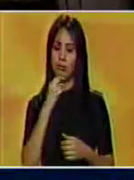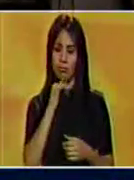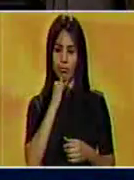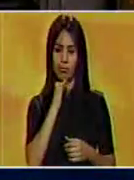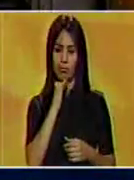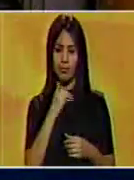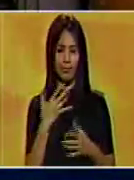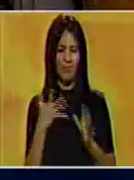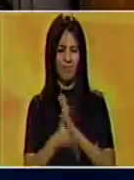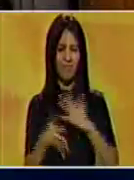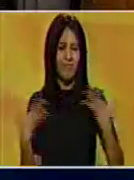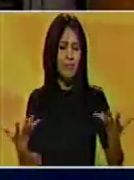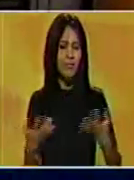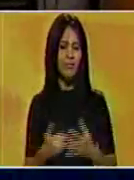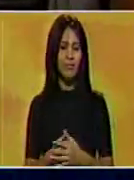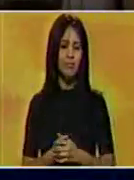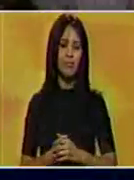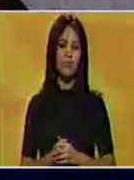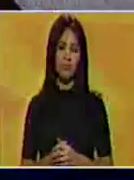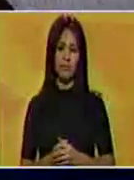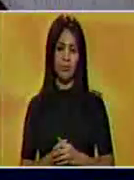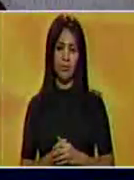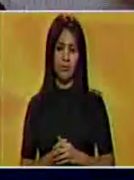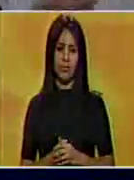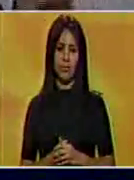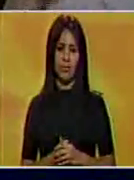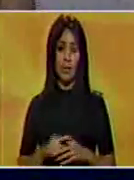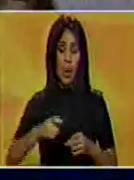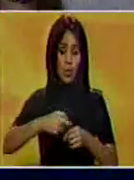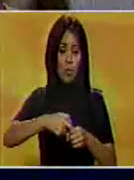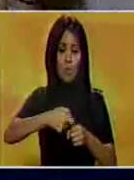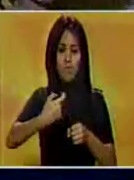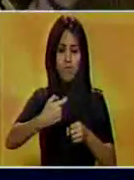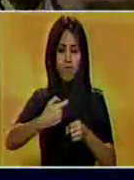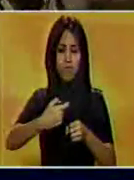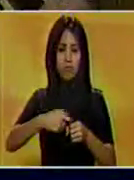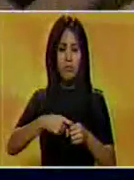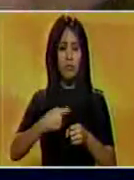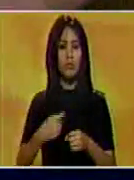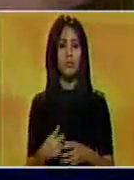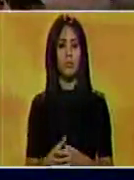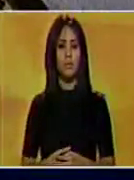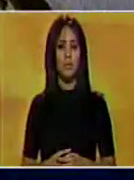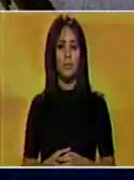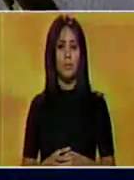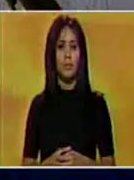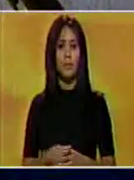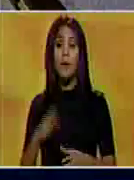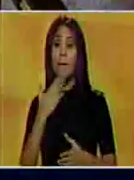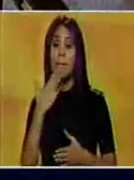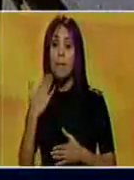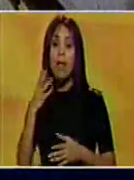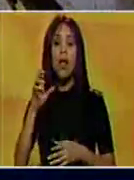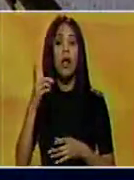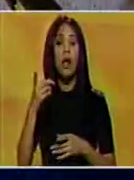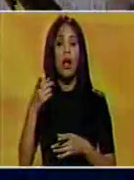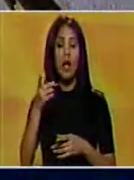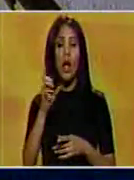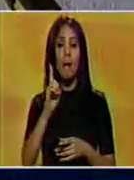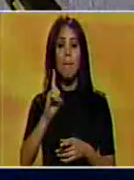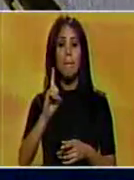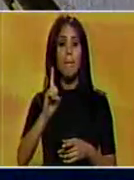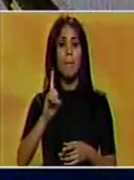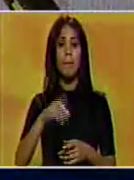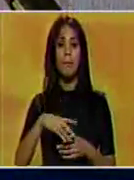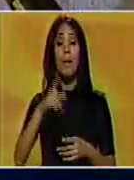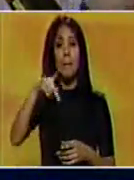que pudo haber ocurrido. Se quitó una bombona y se solicitó a una compañía de PDVSA para que le pusiera gas directo a la